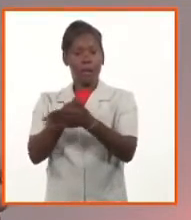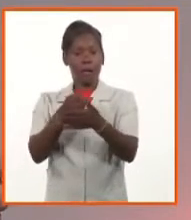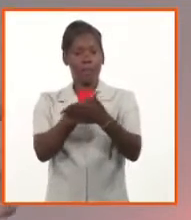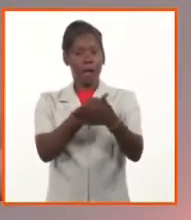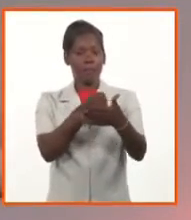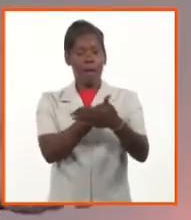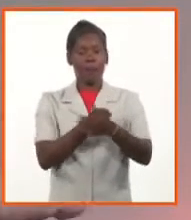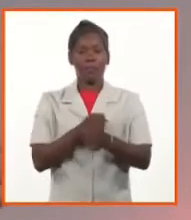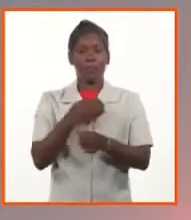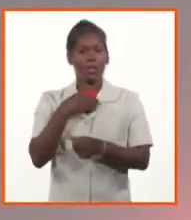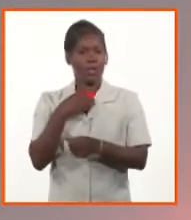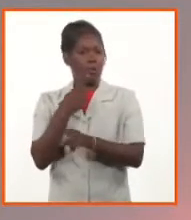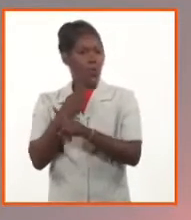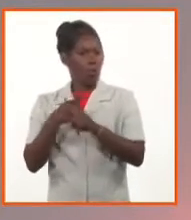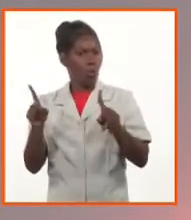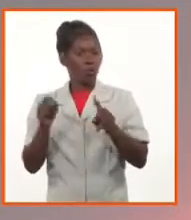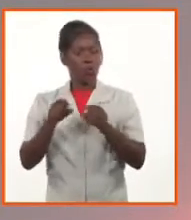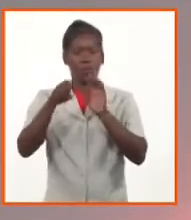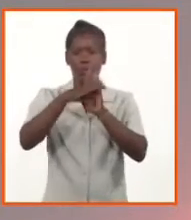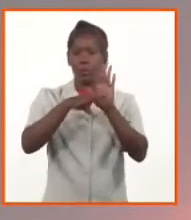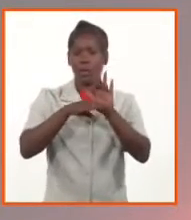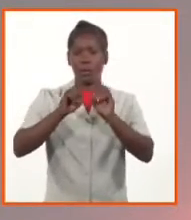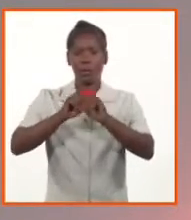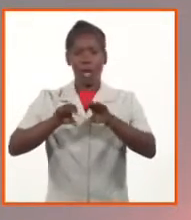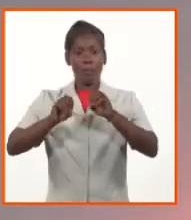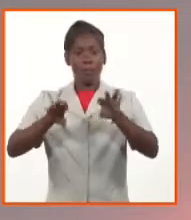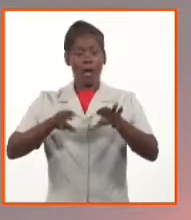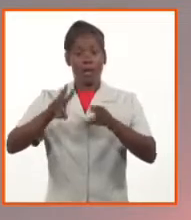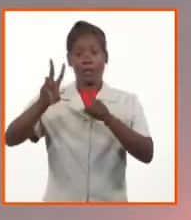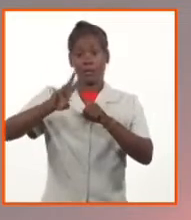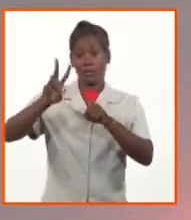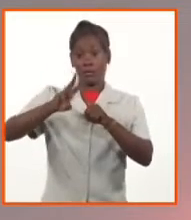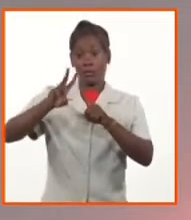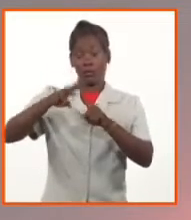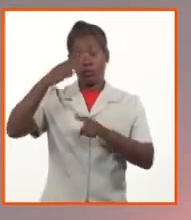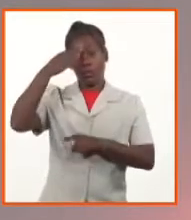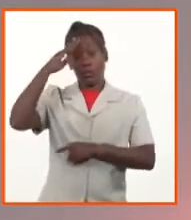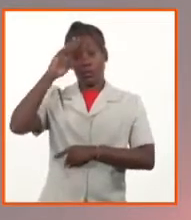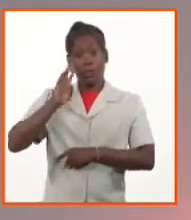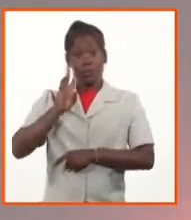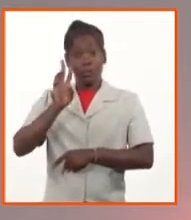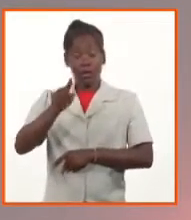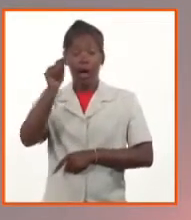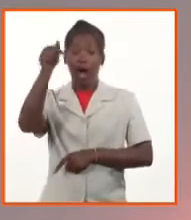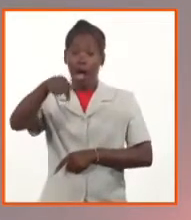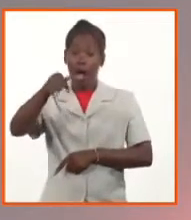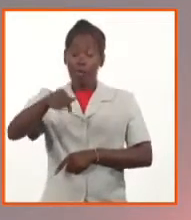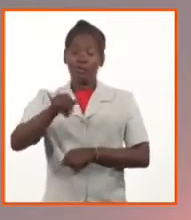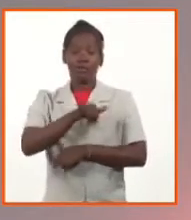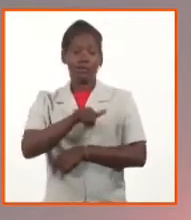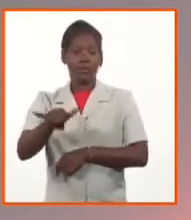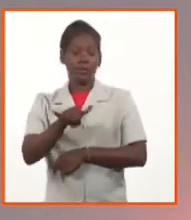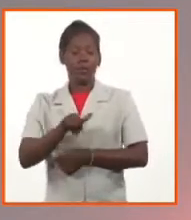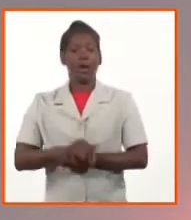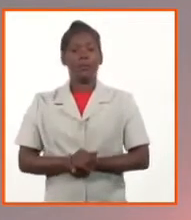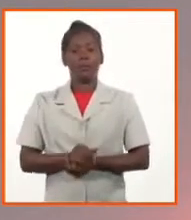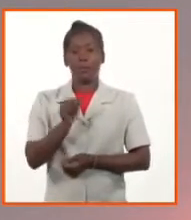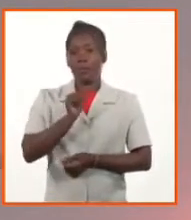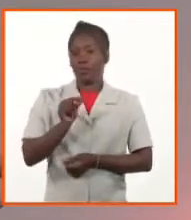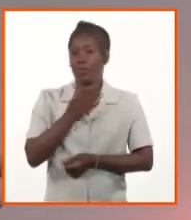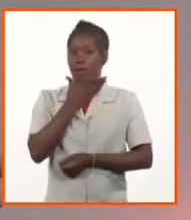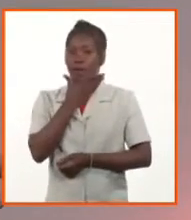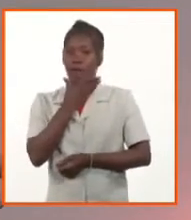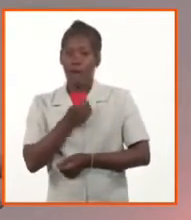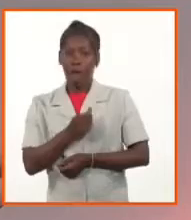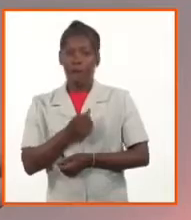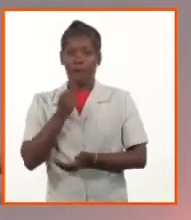potaje dedicado a la música cubana que se transmitió por Cubavisión, Entre Nos, Del Agua que Bebemos, con jóvenes graduados de Lisa, y